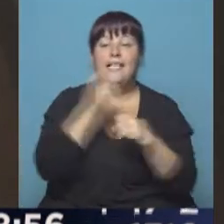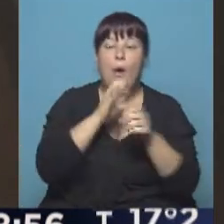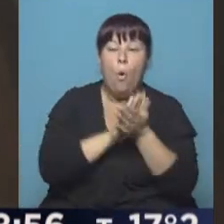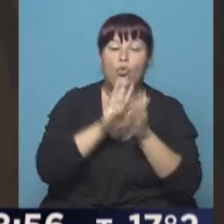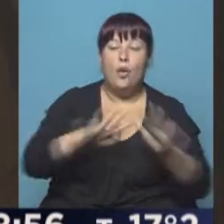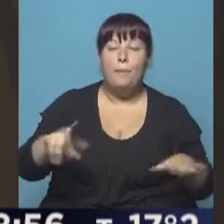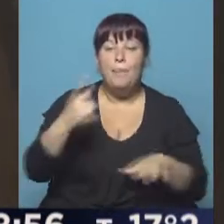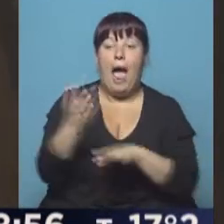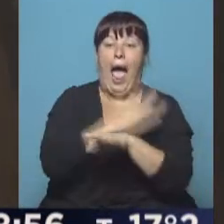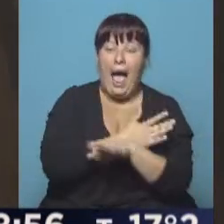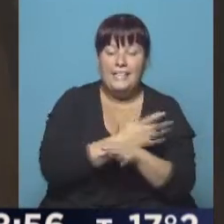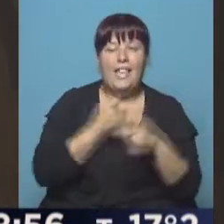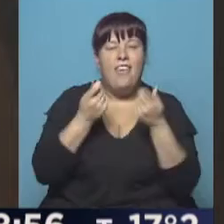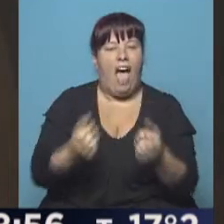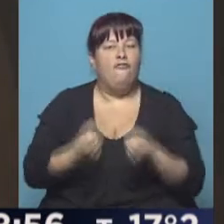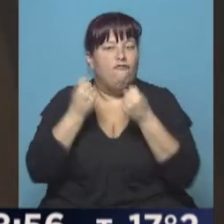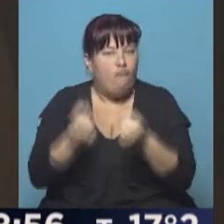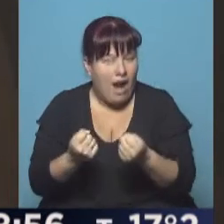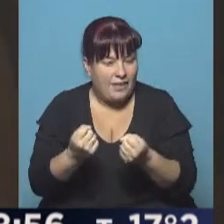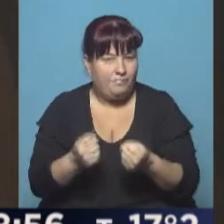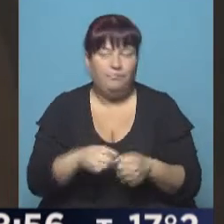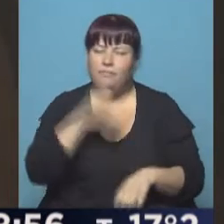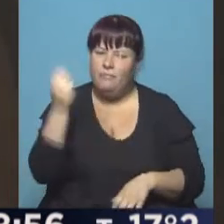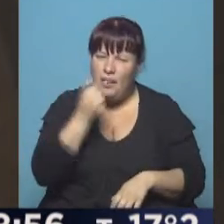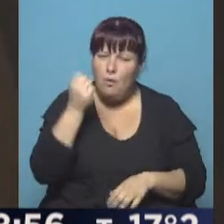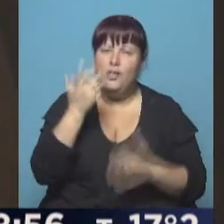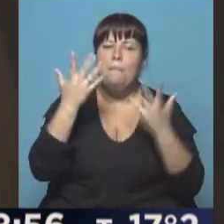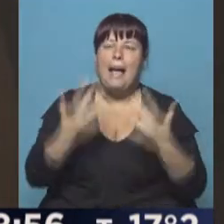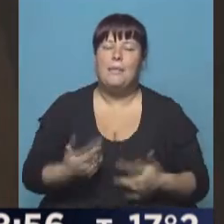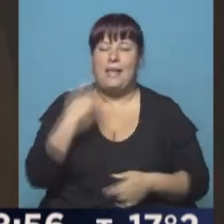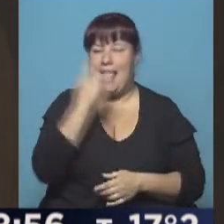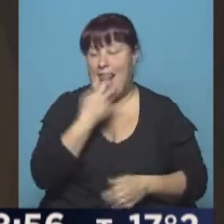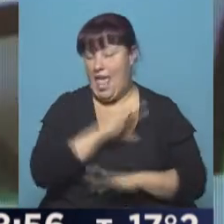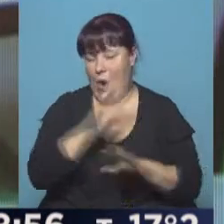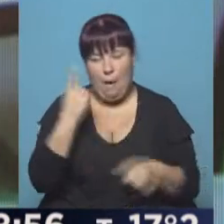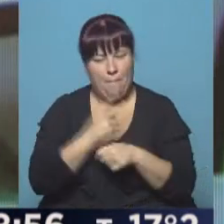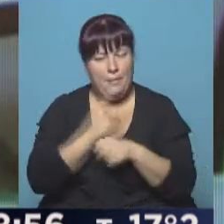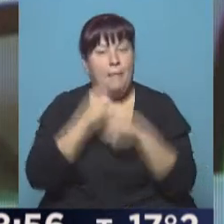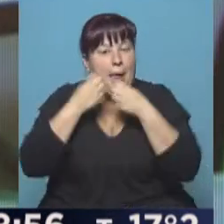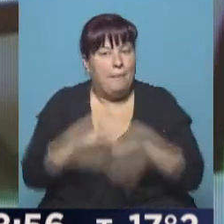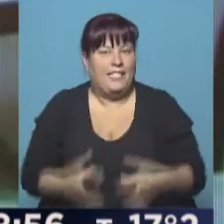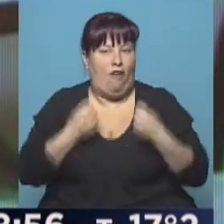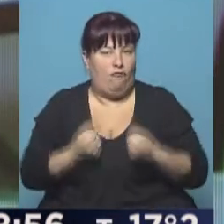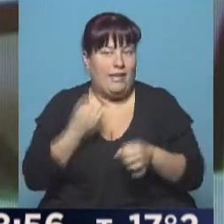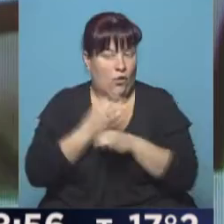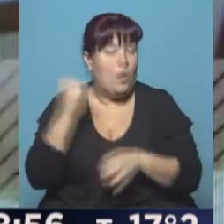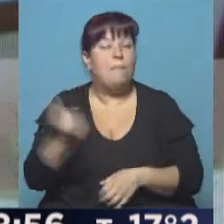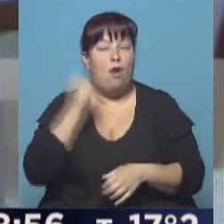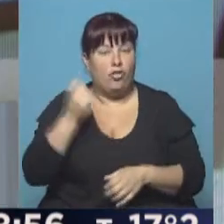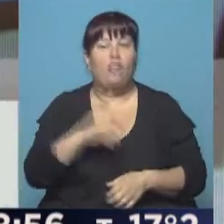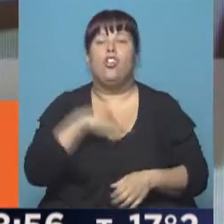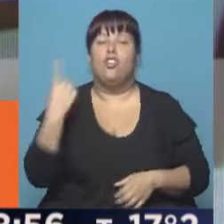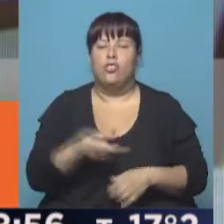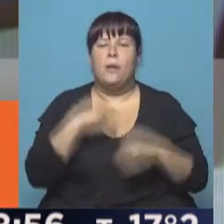chicos de primero unos días antes sin fortalecerlos fundamentalmente en matemática y lengua para que arranquen más sólido la escuela es importante nosotros